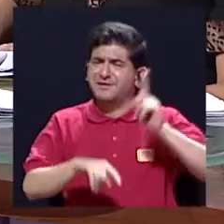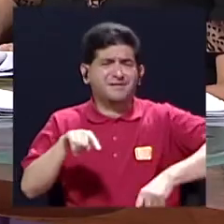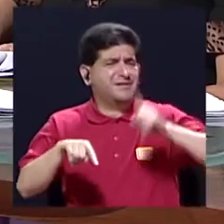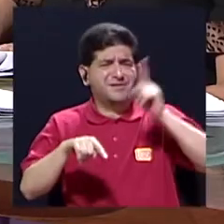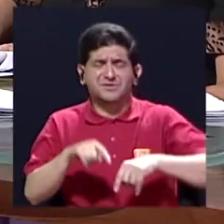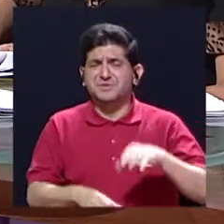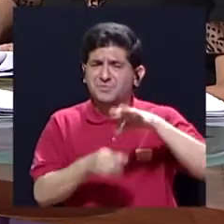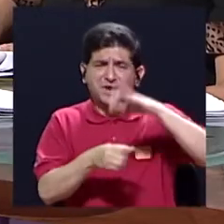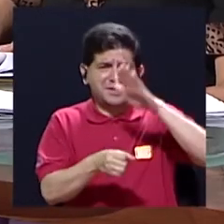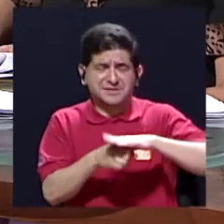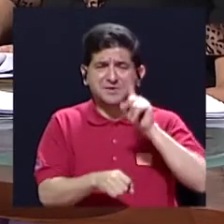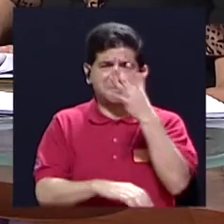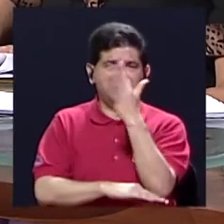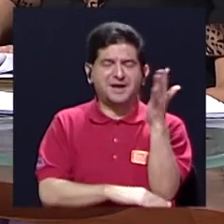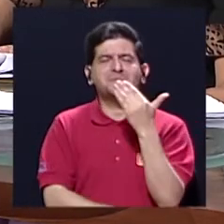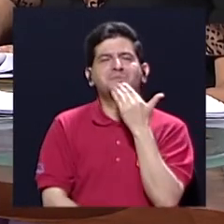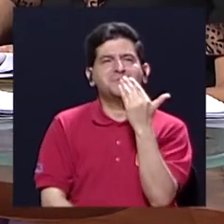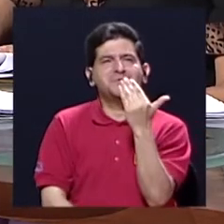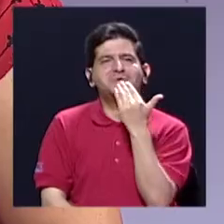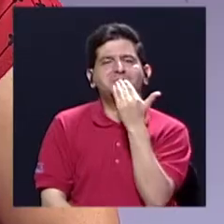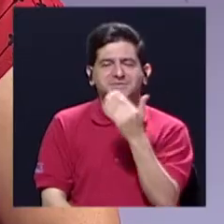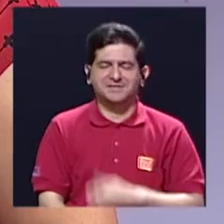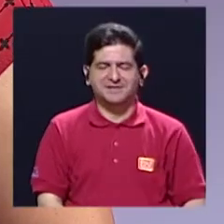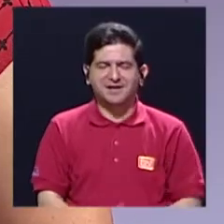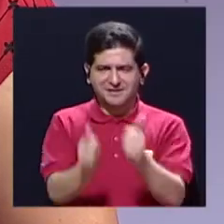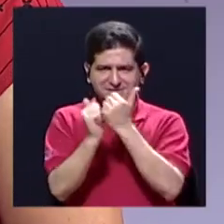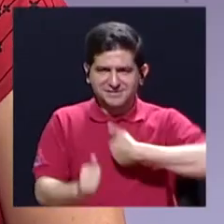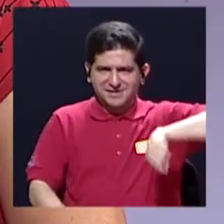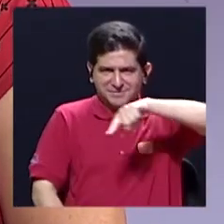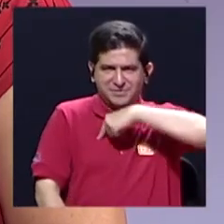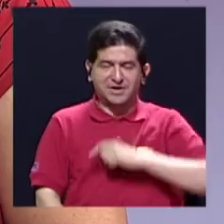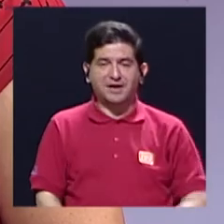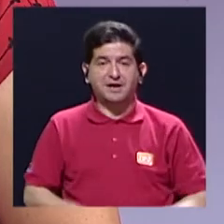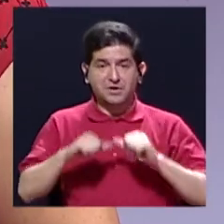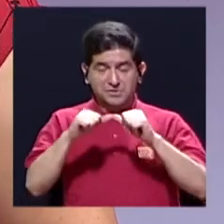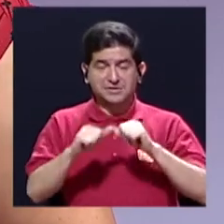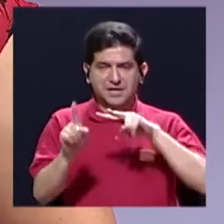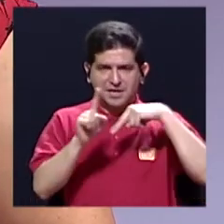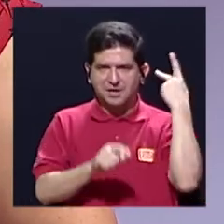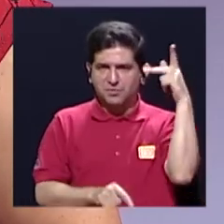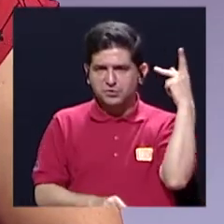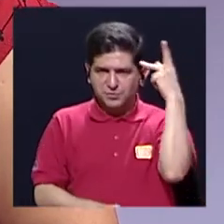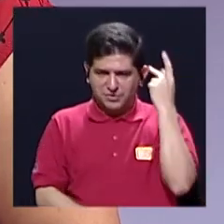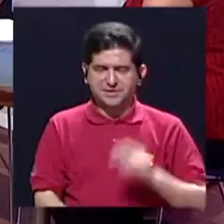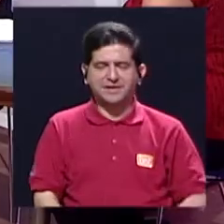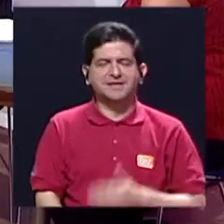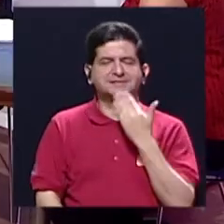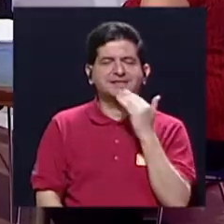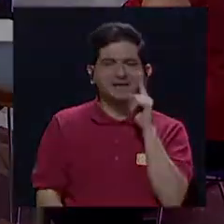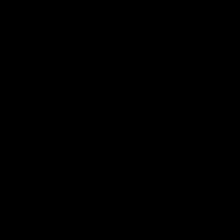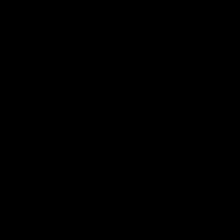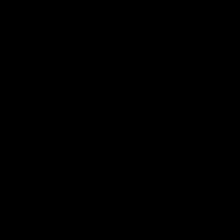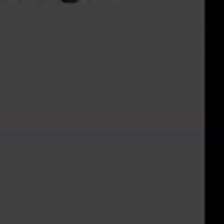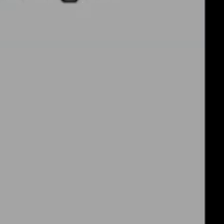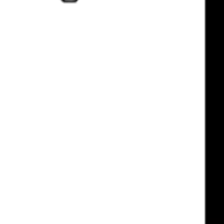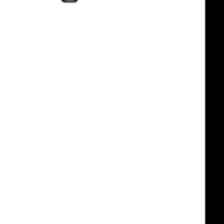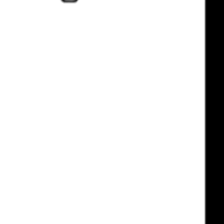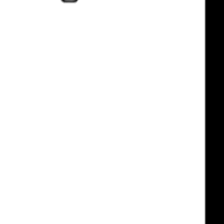puede ni sembrar un árbol. Muchas gracias por estar con nosotras y seguimos con Miradas Políticas. Gracias a ustedes.